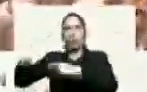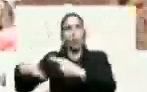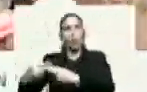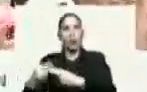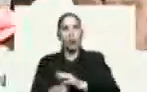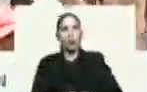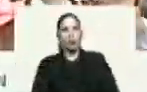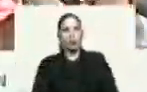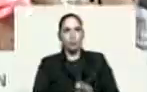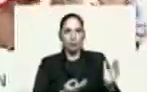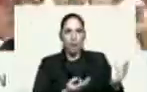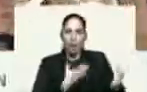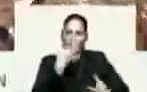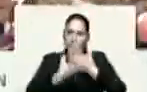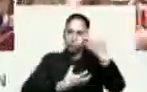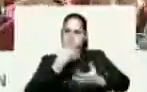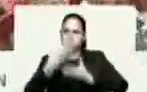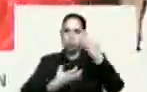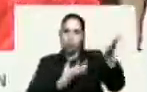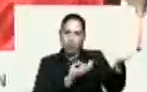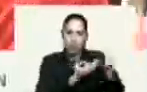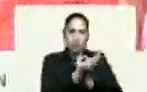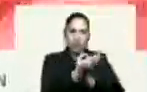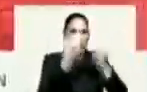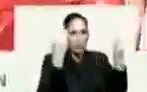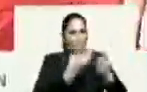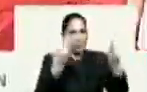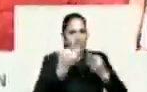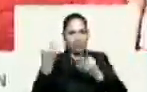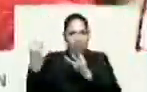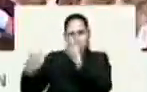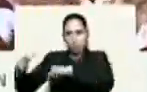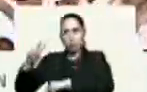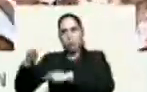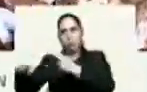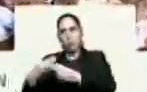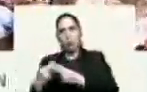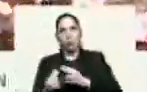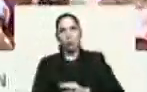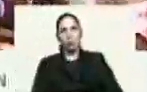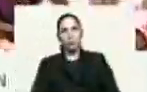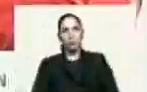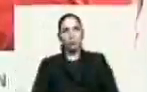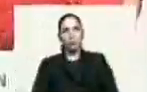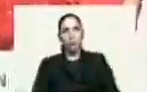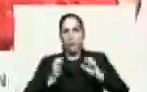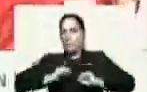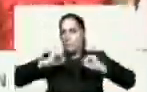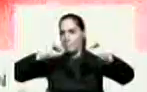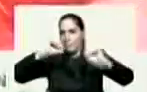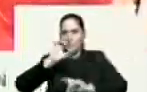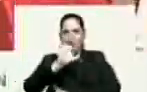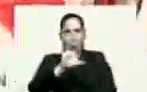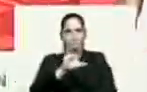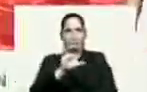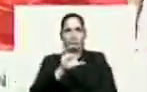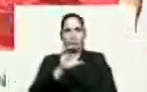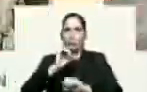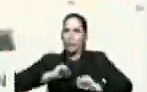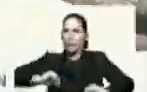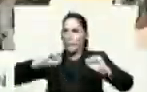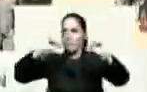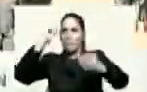traidores, gritando, leales. ¡Traidores! ¡Que viva la patria! ¡Que